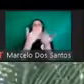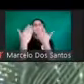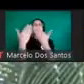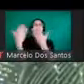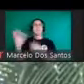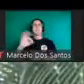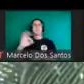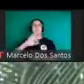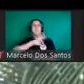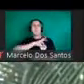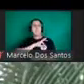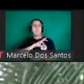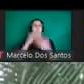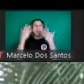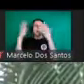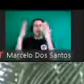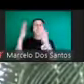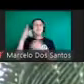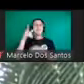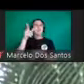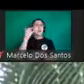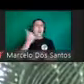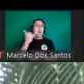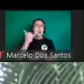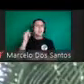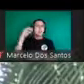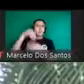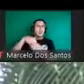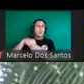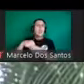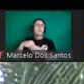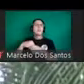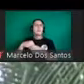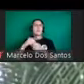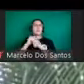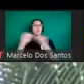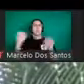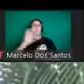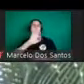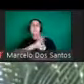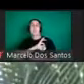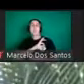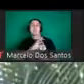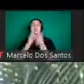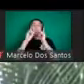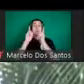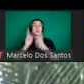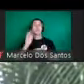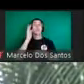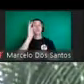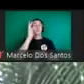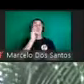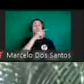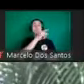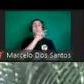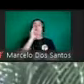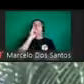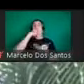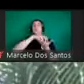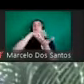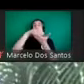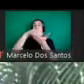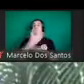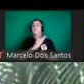convirtiéndose en una posibilidad de certificación también para las instituciones públicas. otra iniciativa que se está llevando también ahora